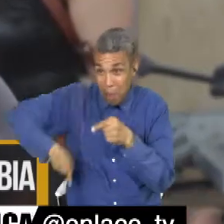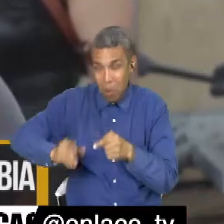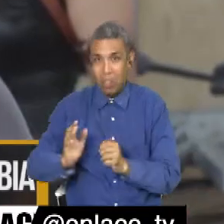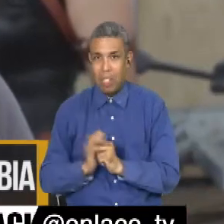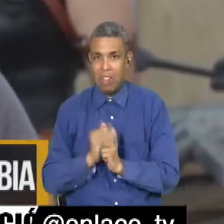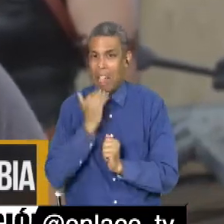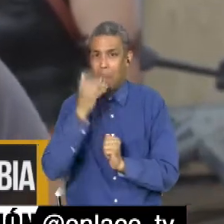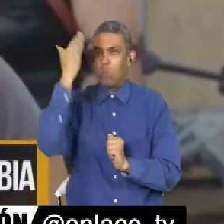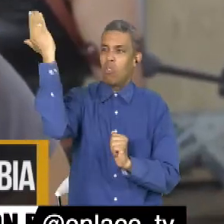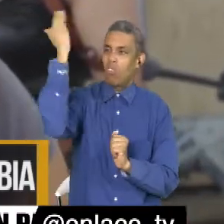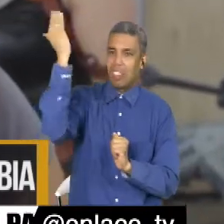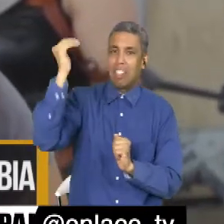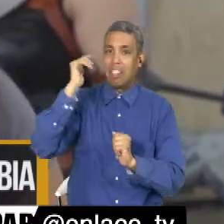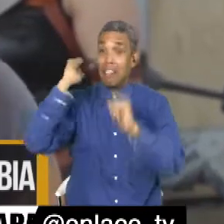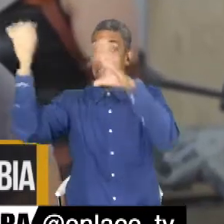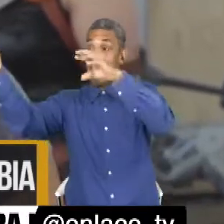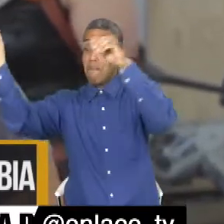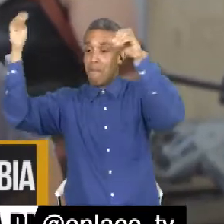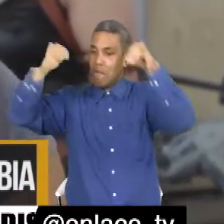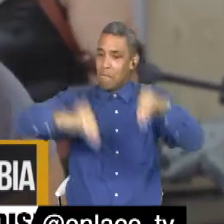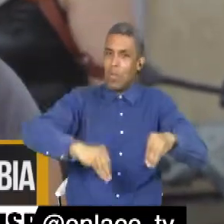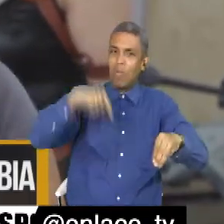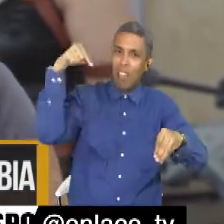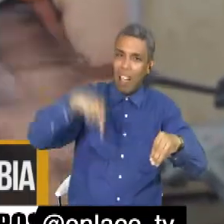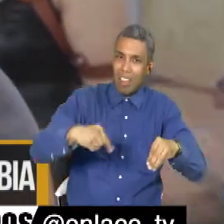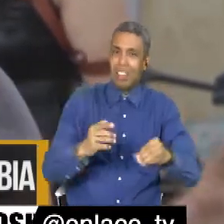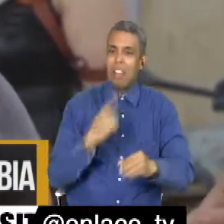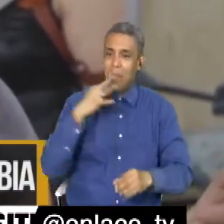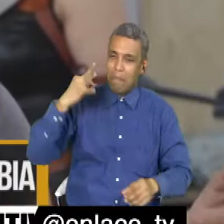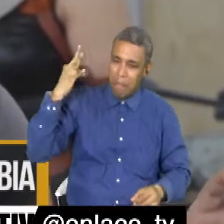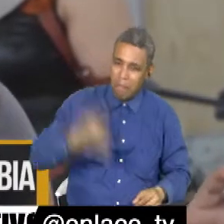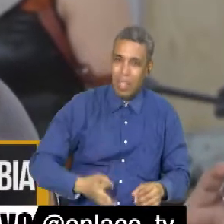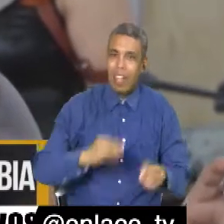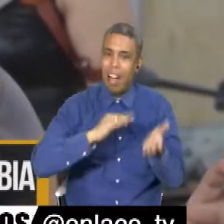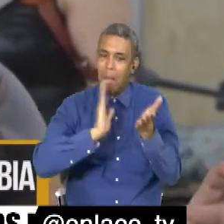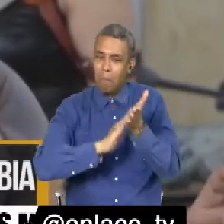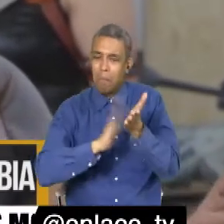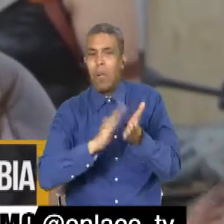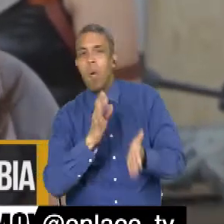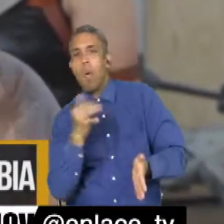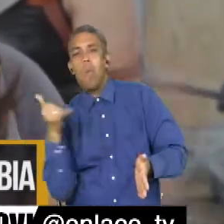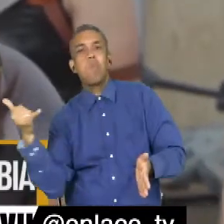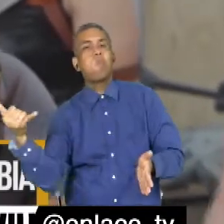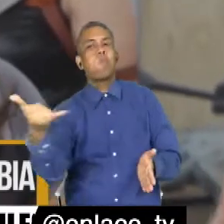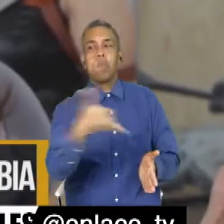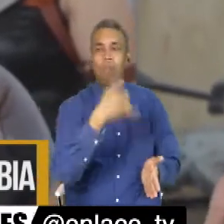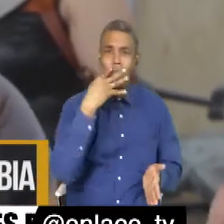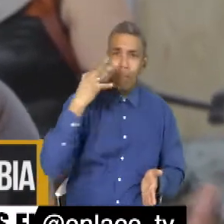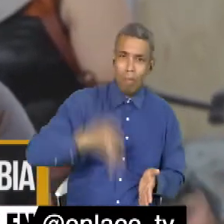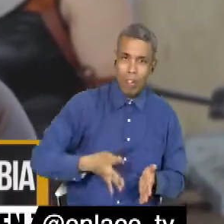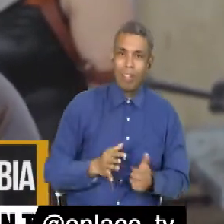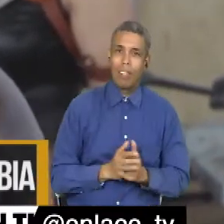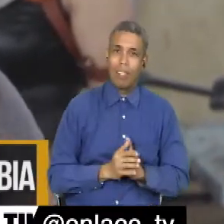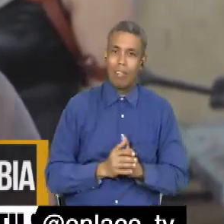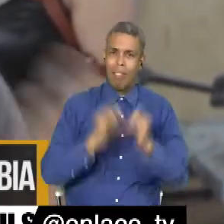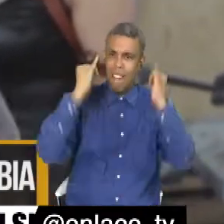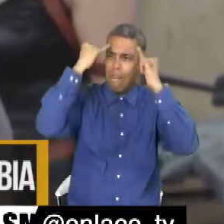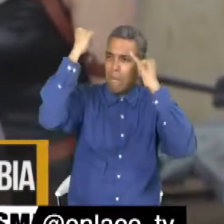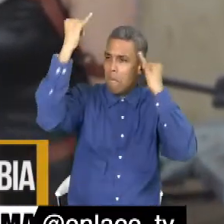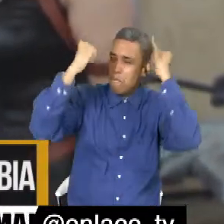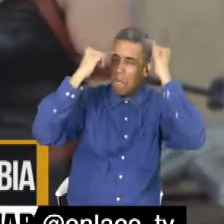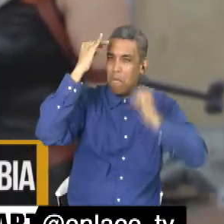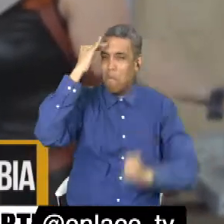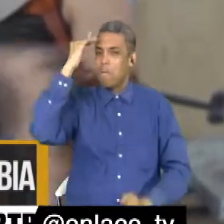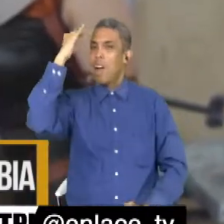la fantasía de lo que se ve en los juegos de video. Y es el despliegue de toda esta fantasía, es el despliegue de toda esta creatividad que